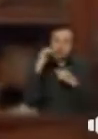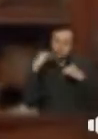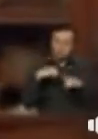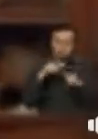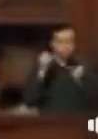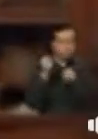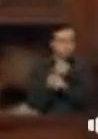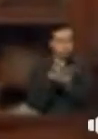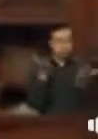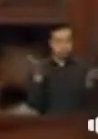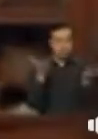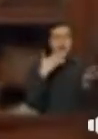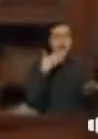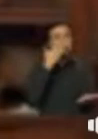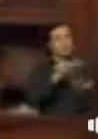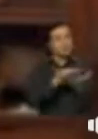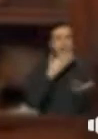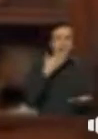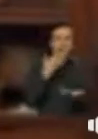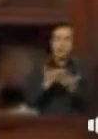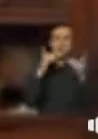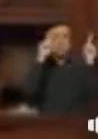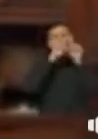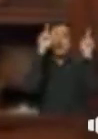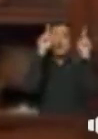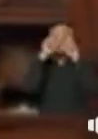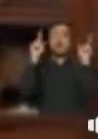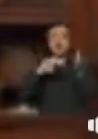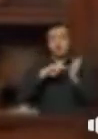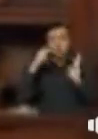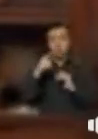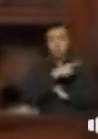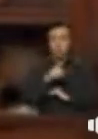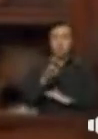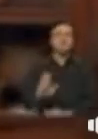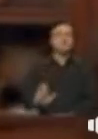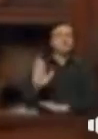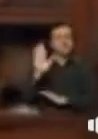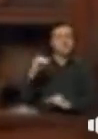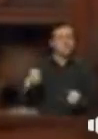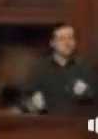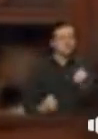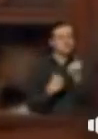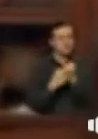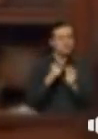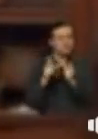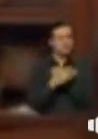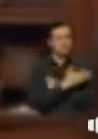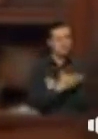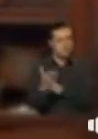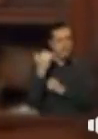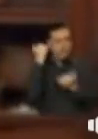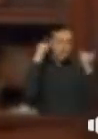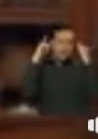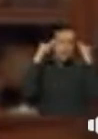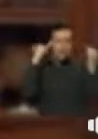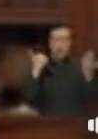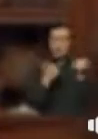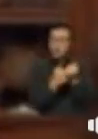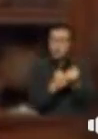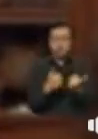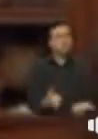a las demás empresas de servicios y telecomunicaciones que se han comprometido a ayudar a sus usuarios con iniciativas